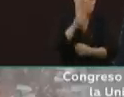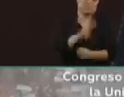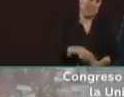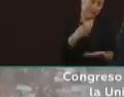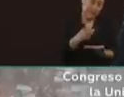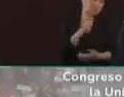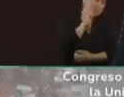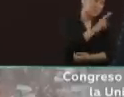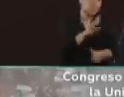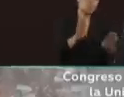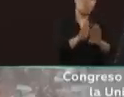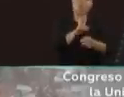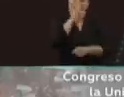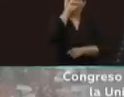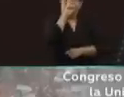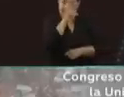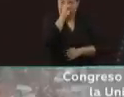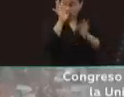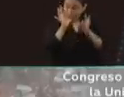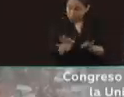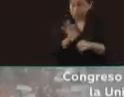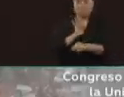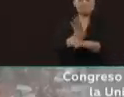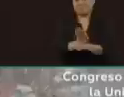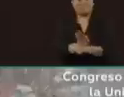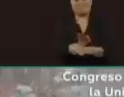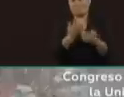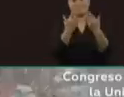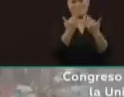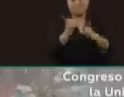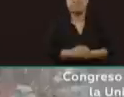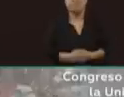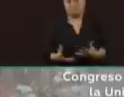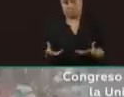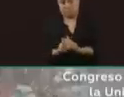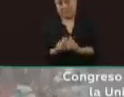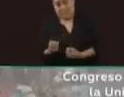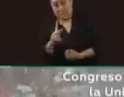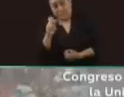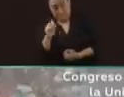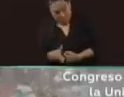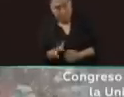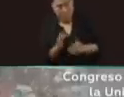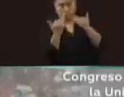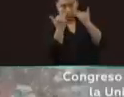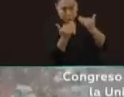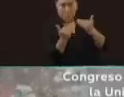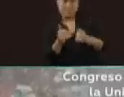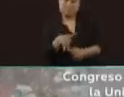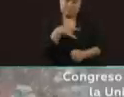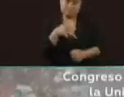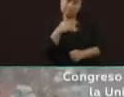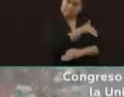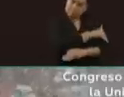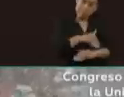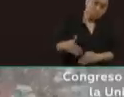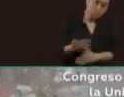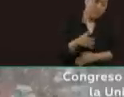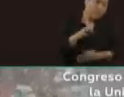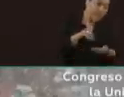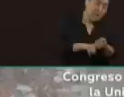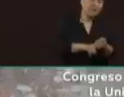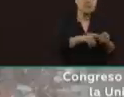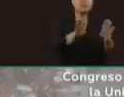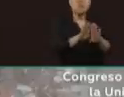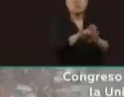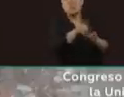una venganza y no una búsqueda de mejora. Somos oposición y marcamos nuestra raya frente a los